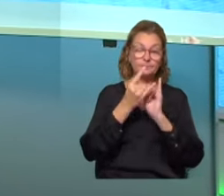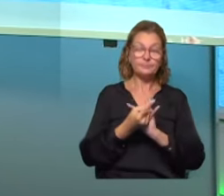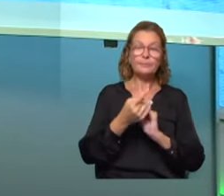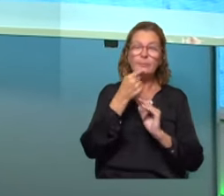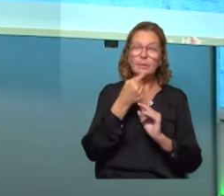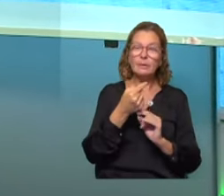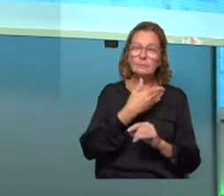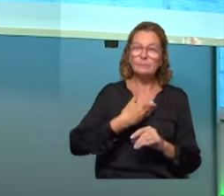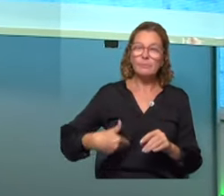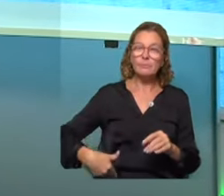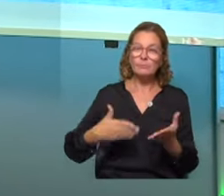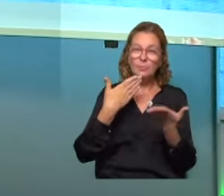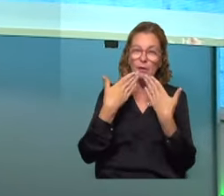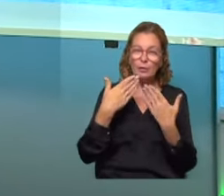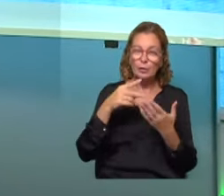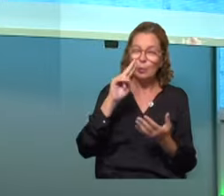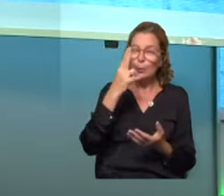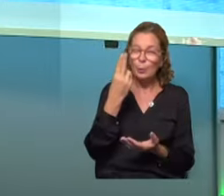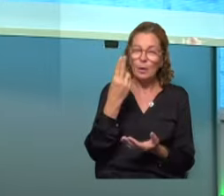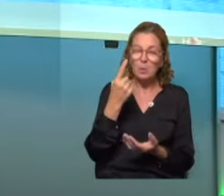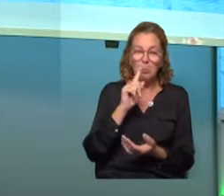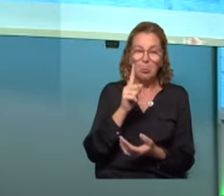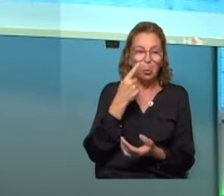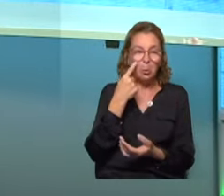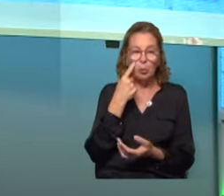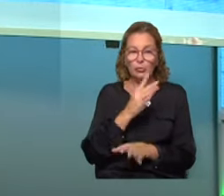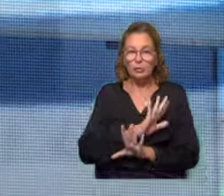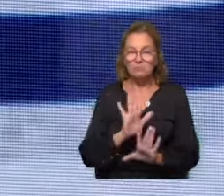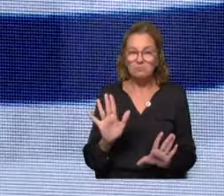que el presidente habló de un Uruguay desconocido.